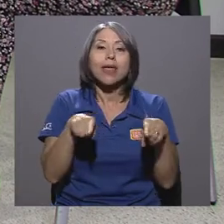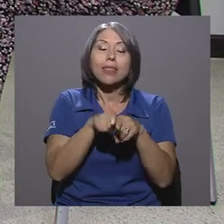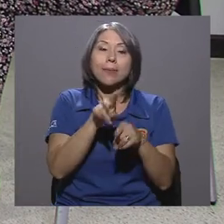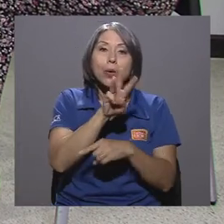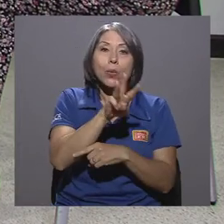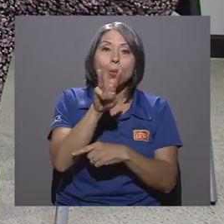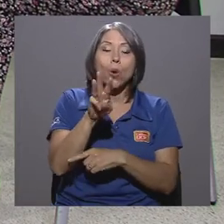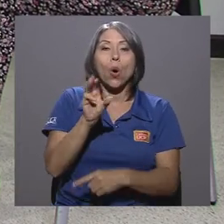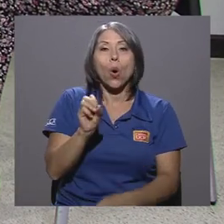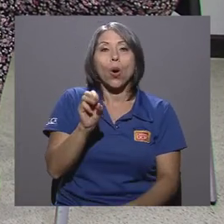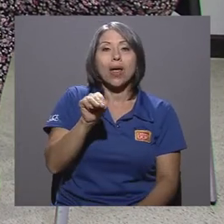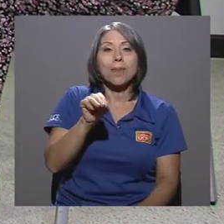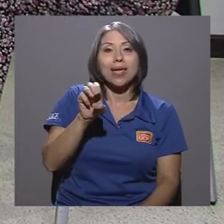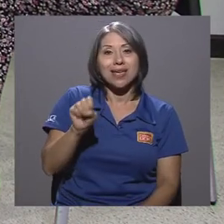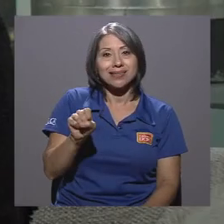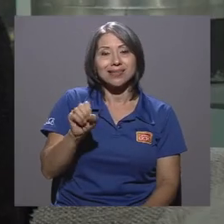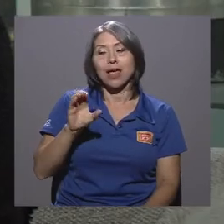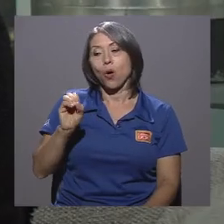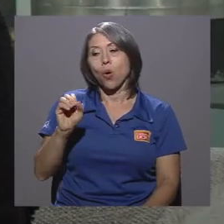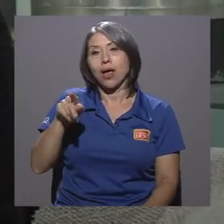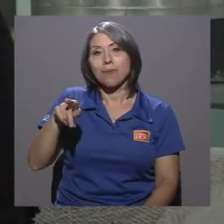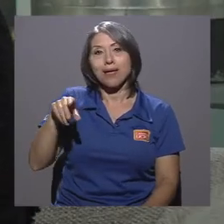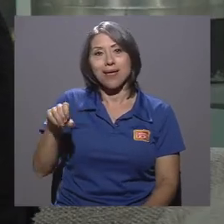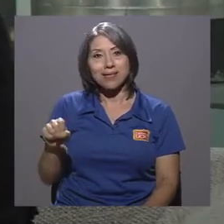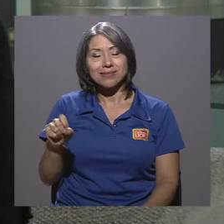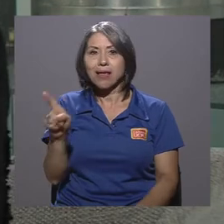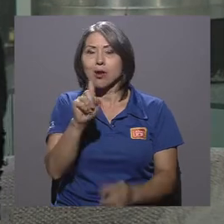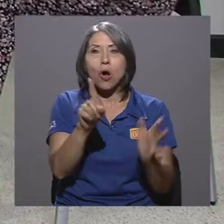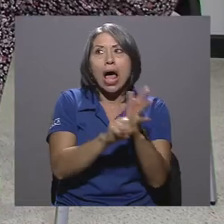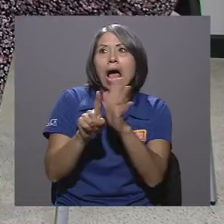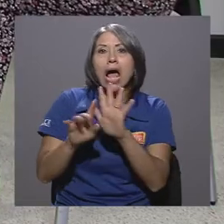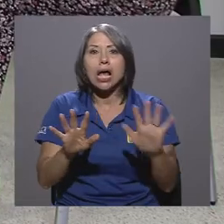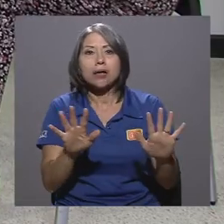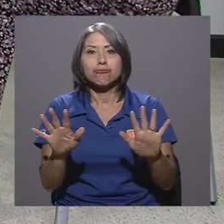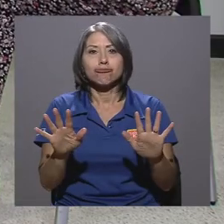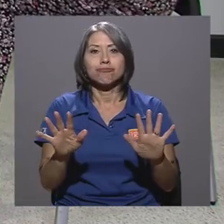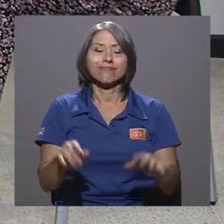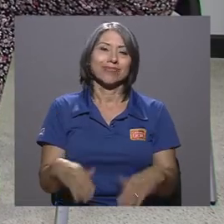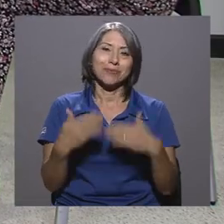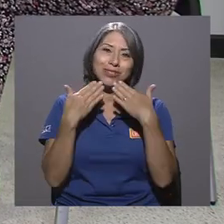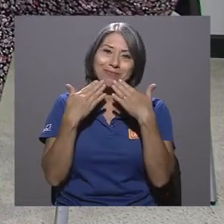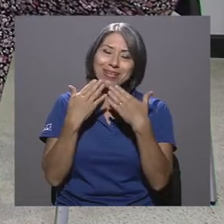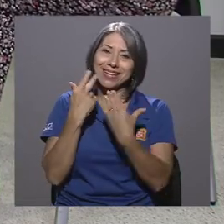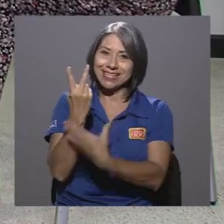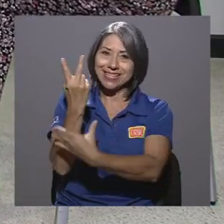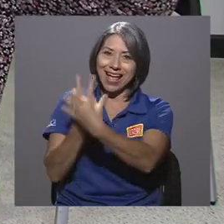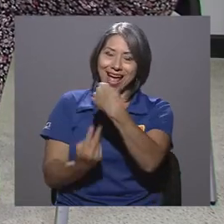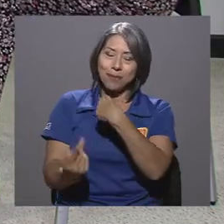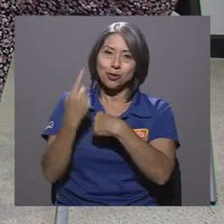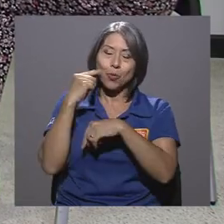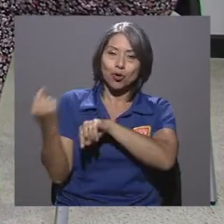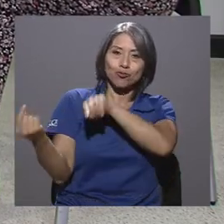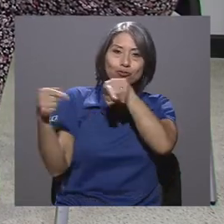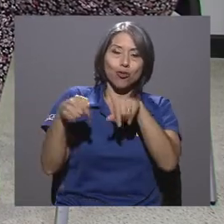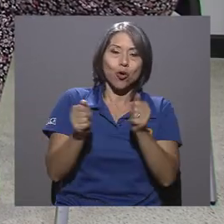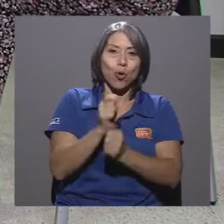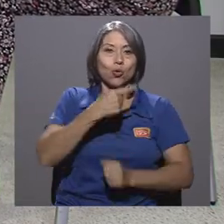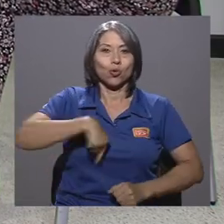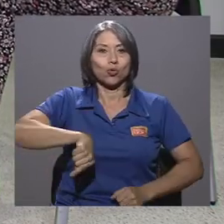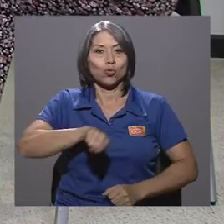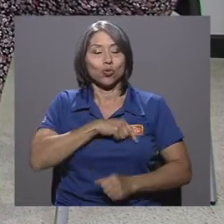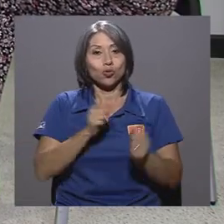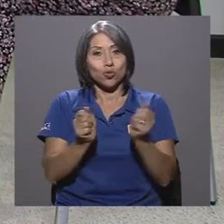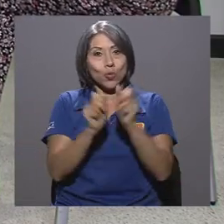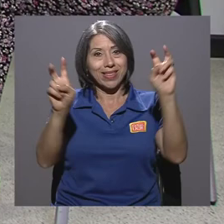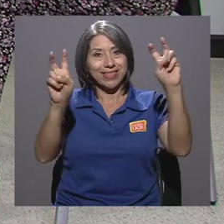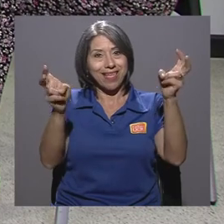de la OPS, y que no haya esa alarma. Bueno, muchísimas gracias a las dos por haber estado con nosotros compartiendo ese tema